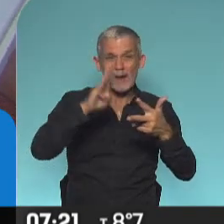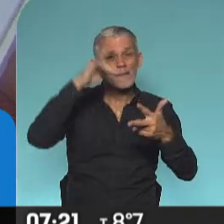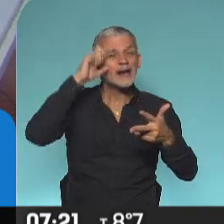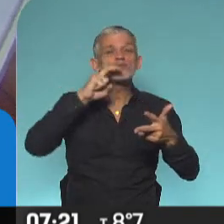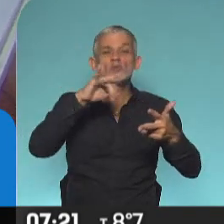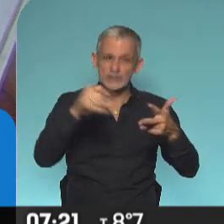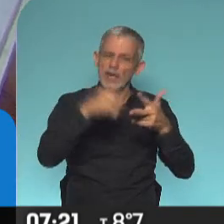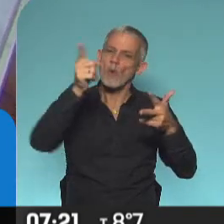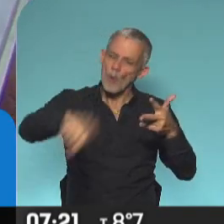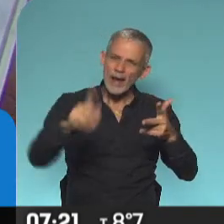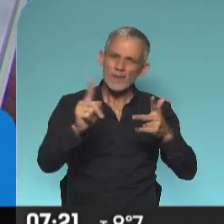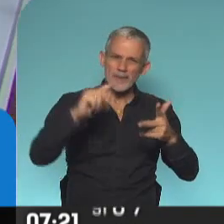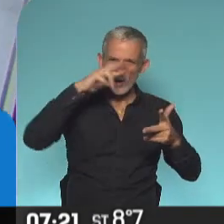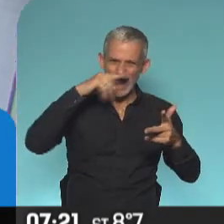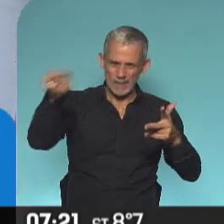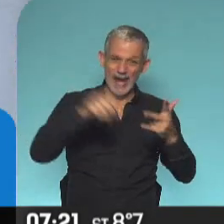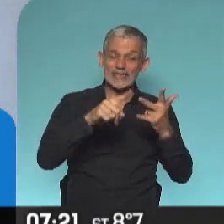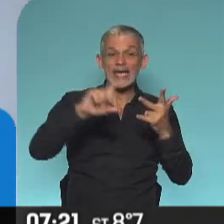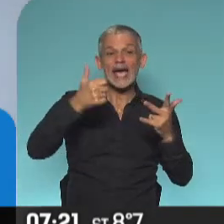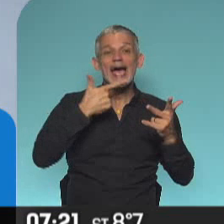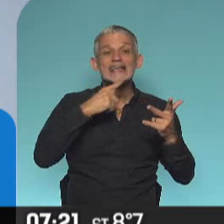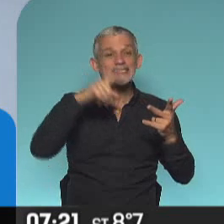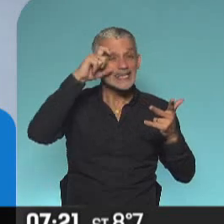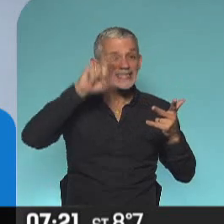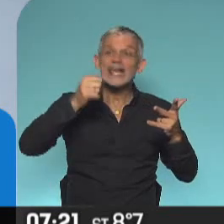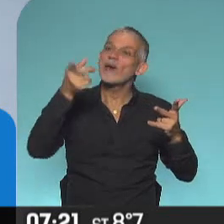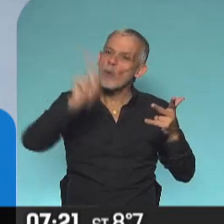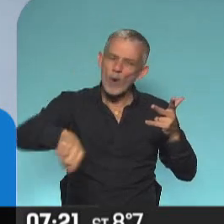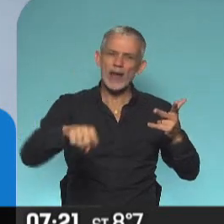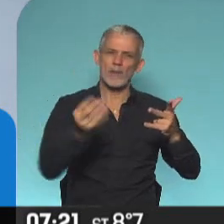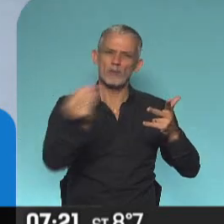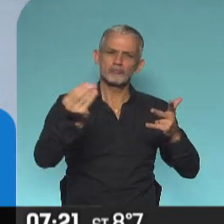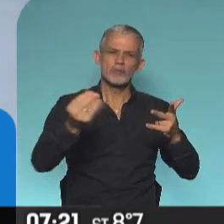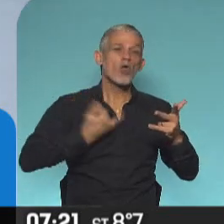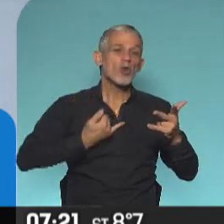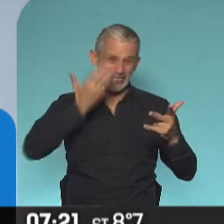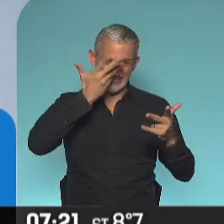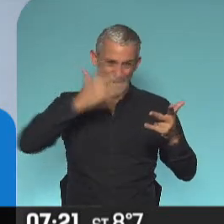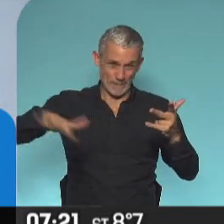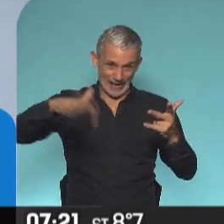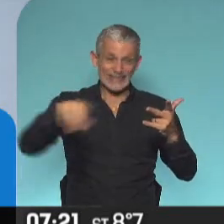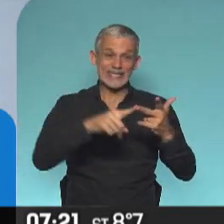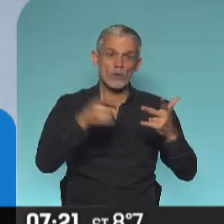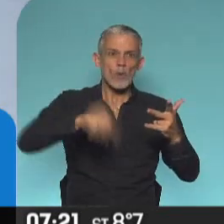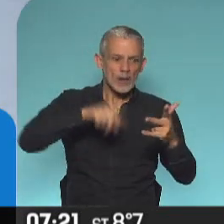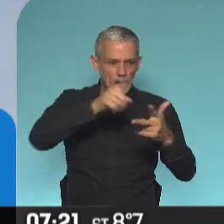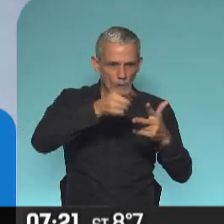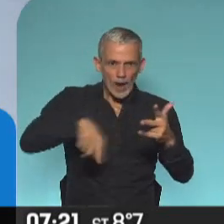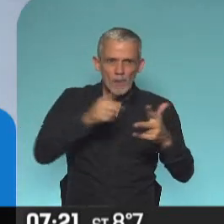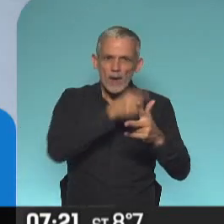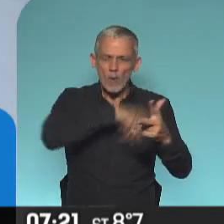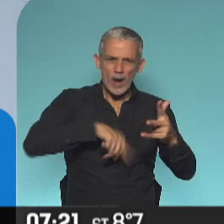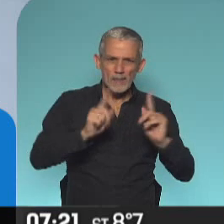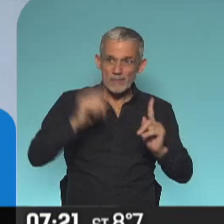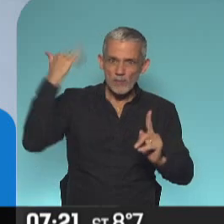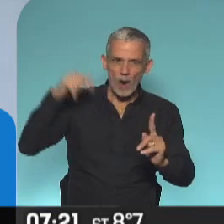Bertuzzi volviera a su tribunal oral en La Plata y que Castelli volviera a su tribunal oral federal en San Martín. Entonces, esos cargos que